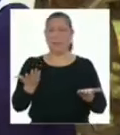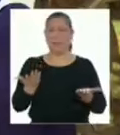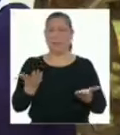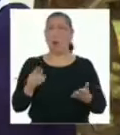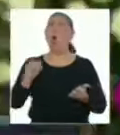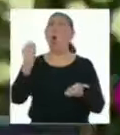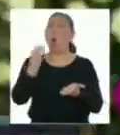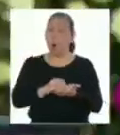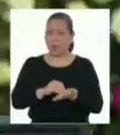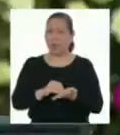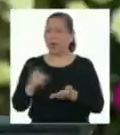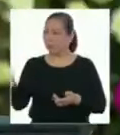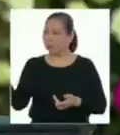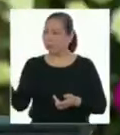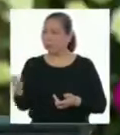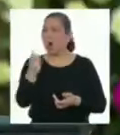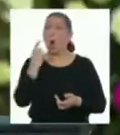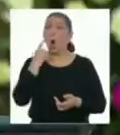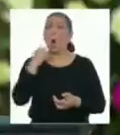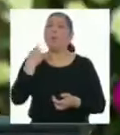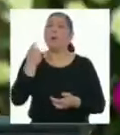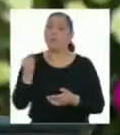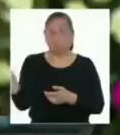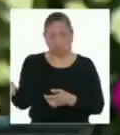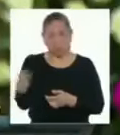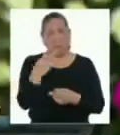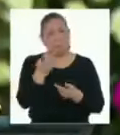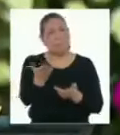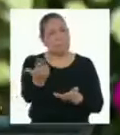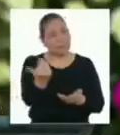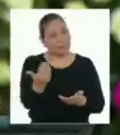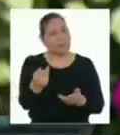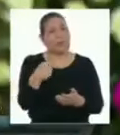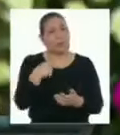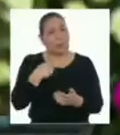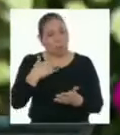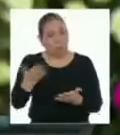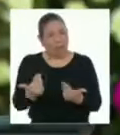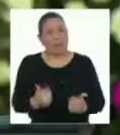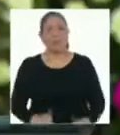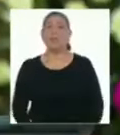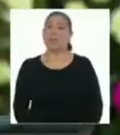criados en mayor número que la primera vez.